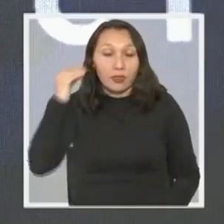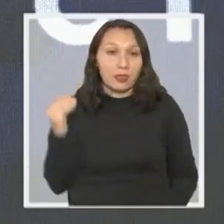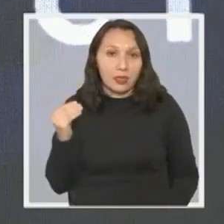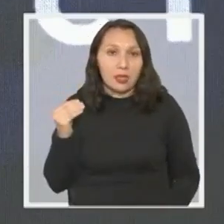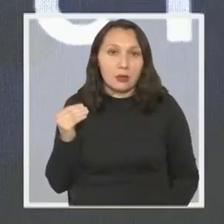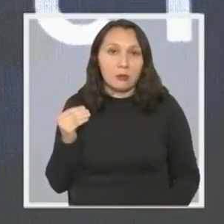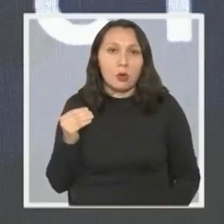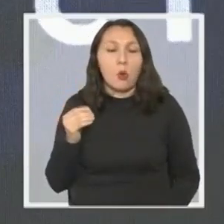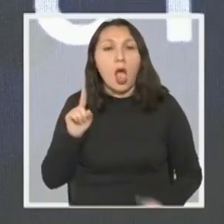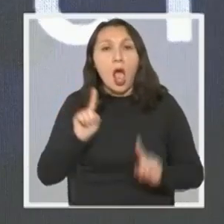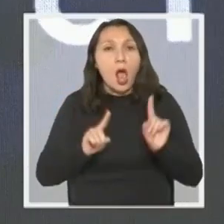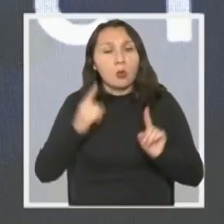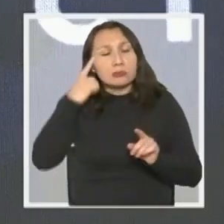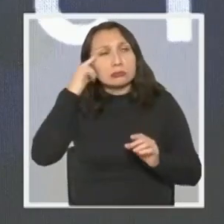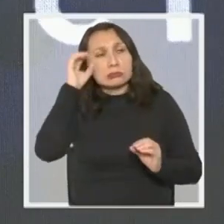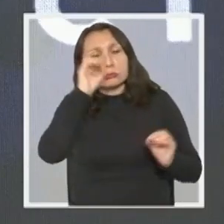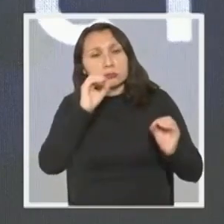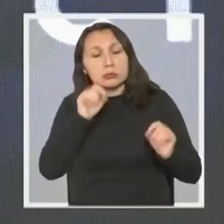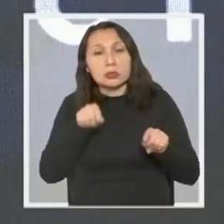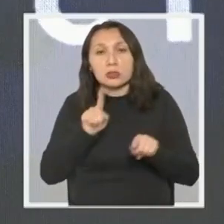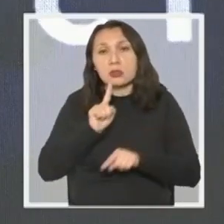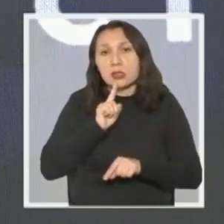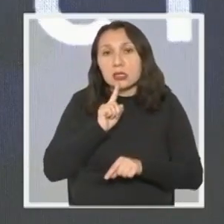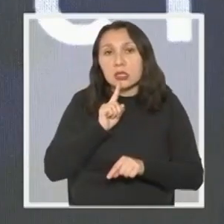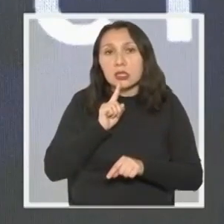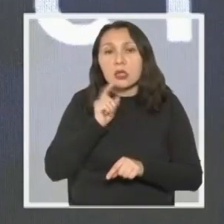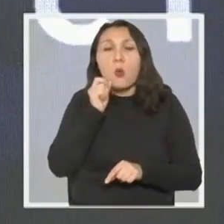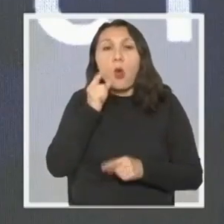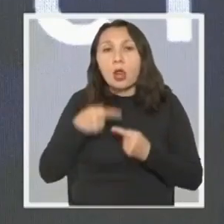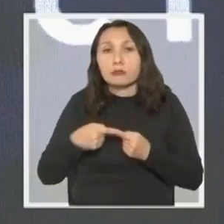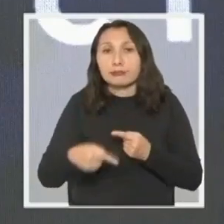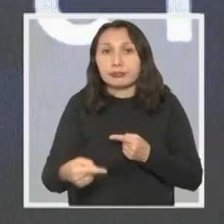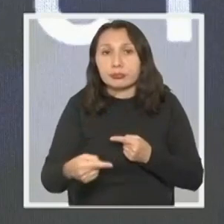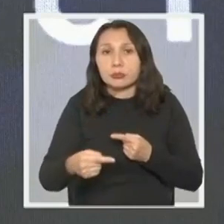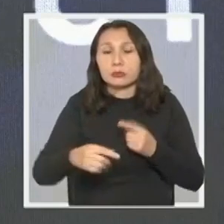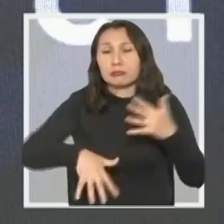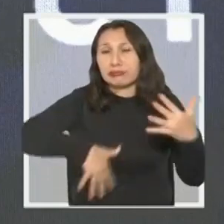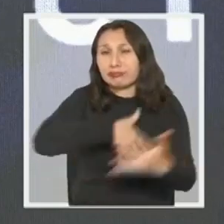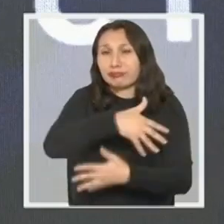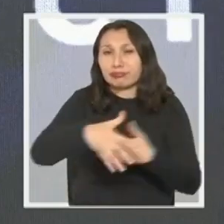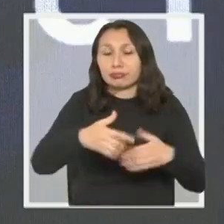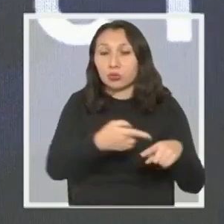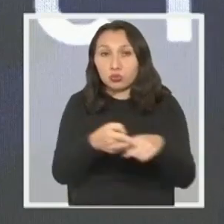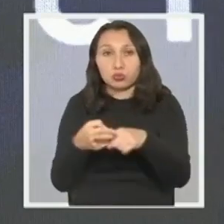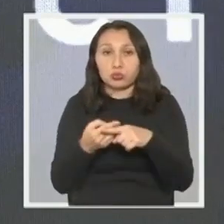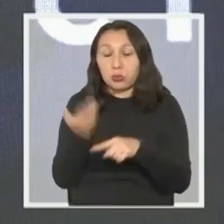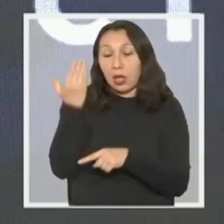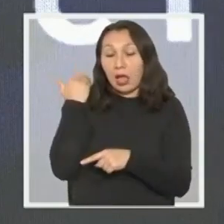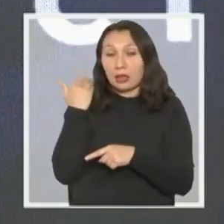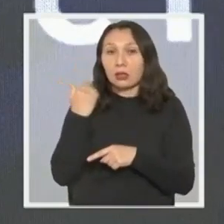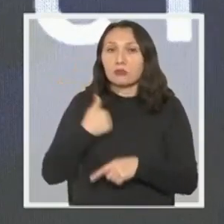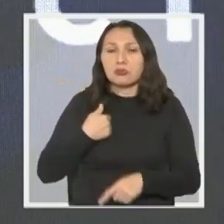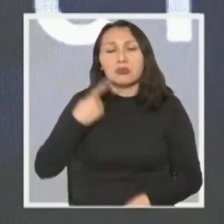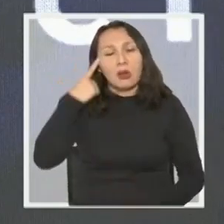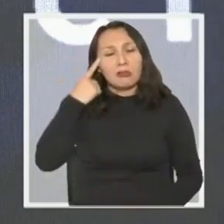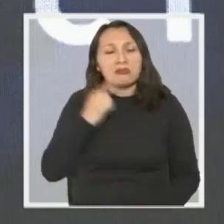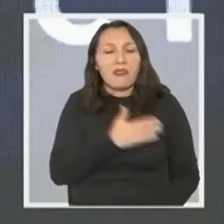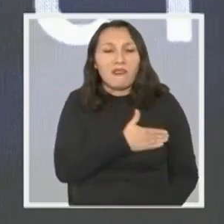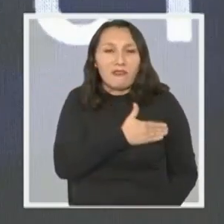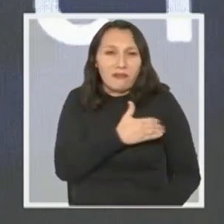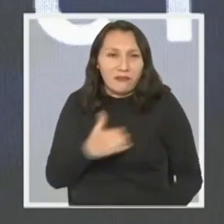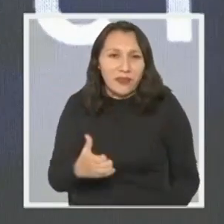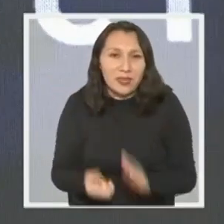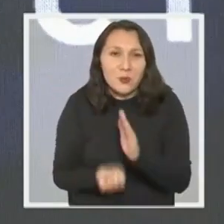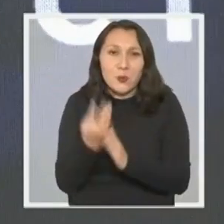más allá de las apreciaciones que se puedan tener respecto de las consecuencias del estallido, y yo espero y tengo fe de que el